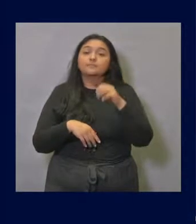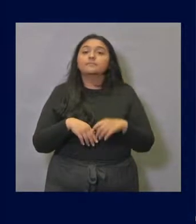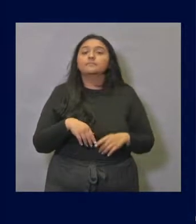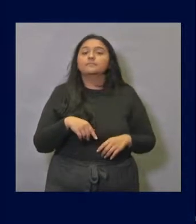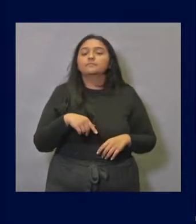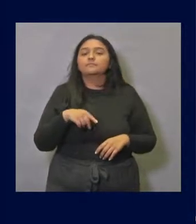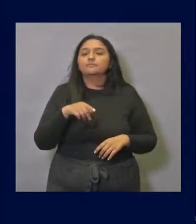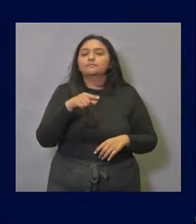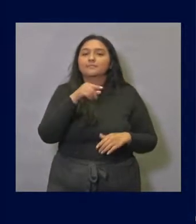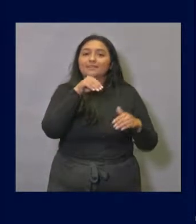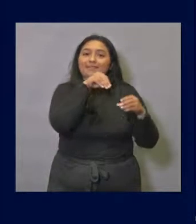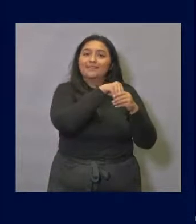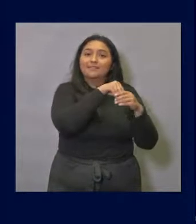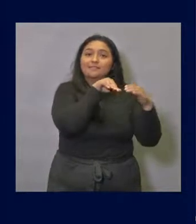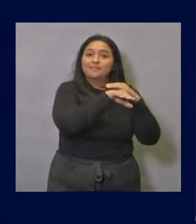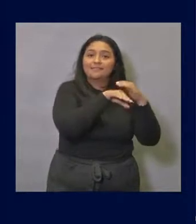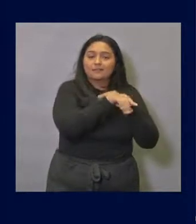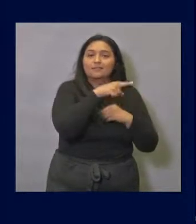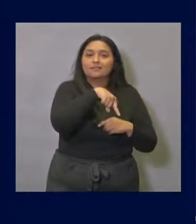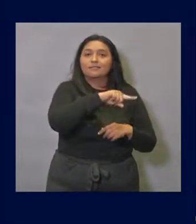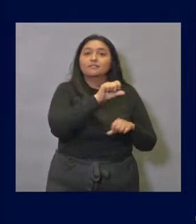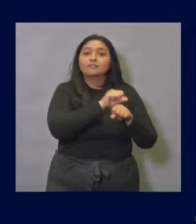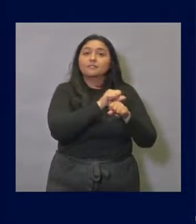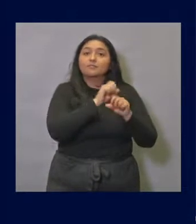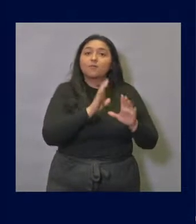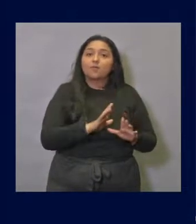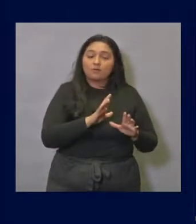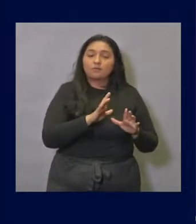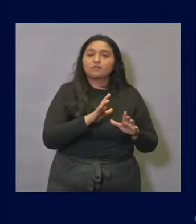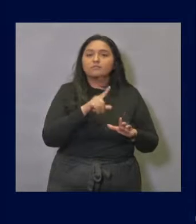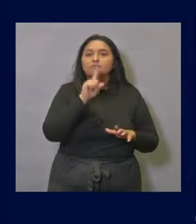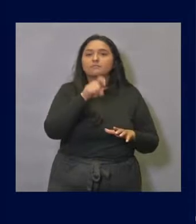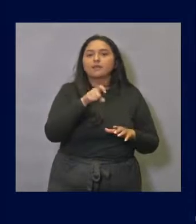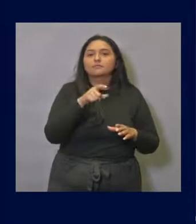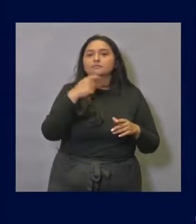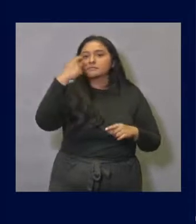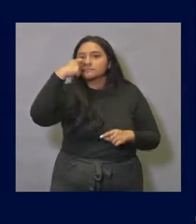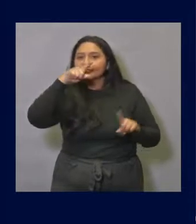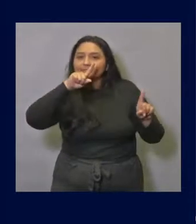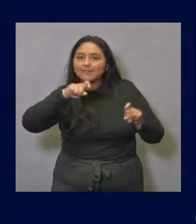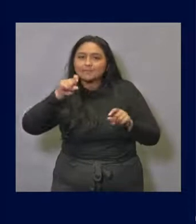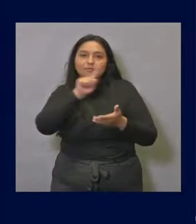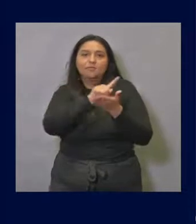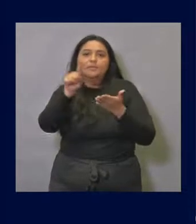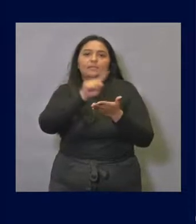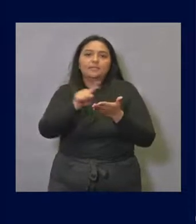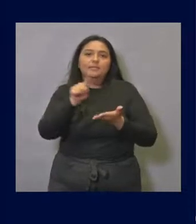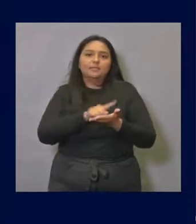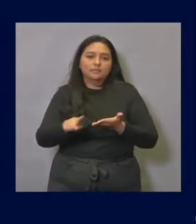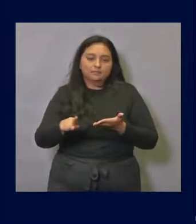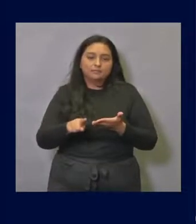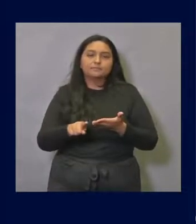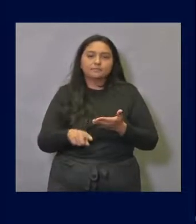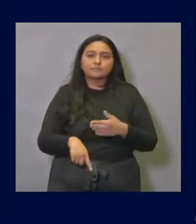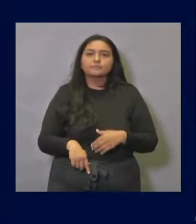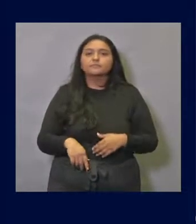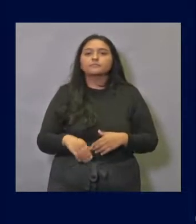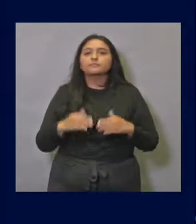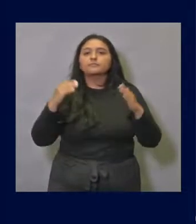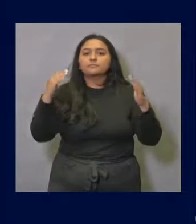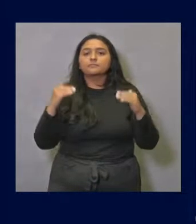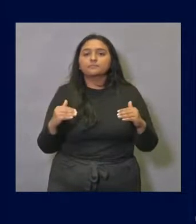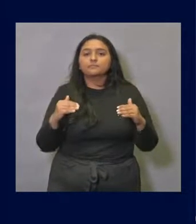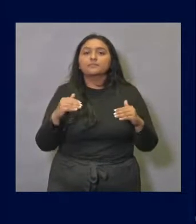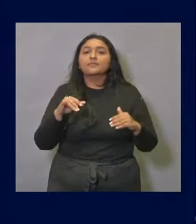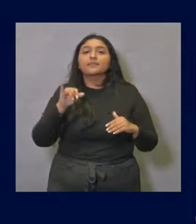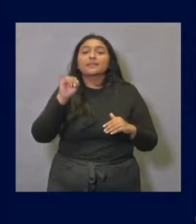empleados semanalmente. Para lugares con capacidad para 1,500